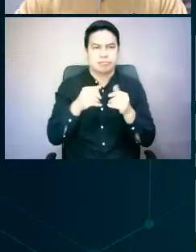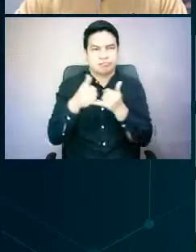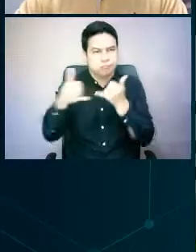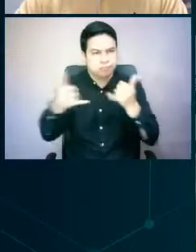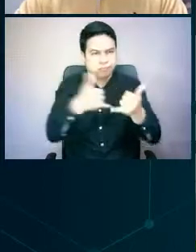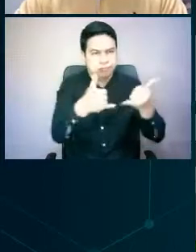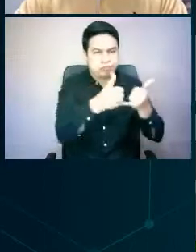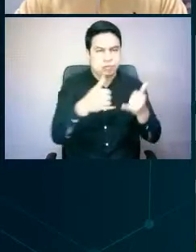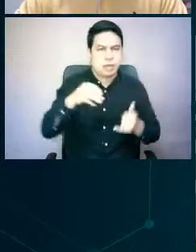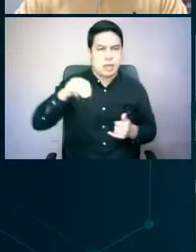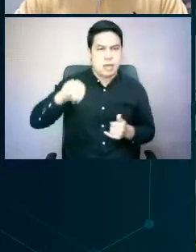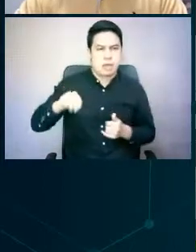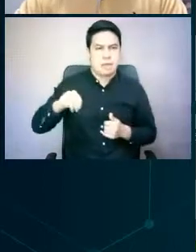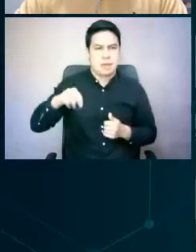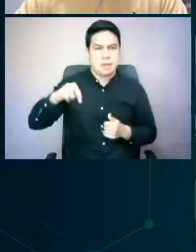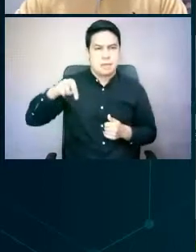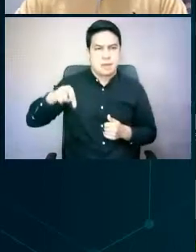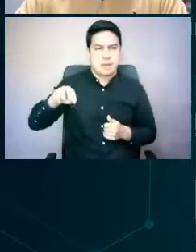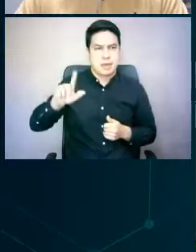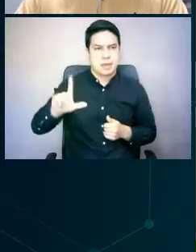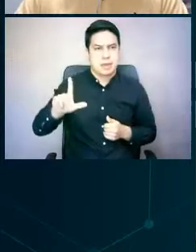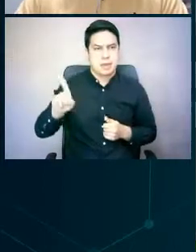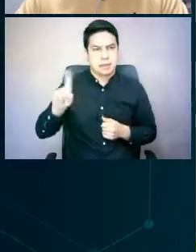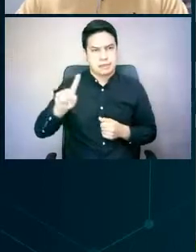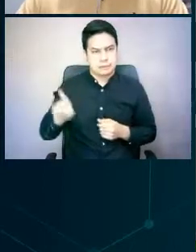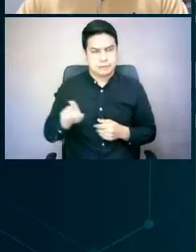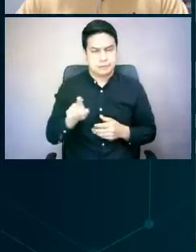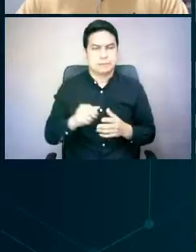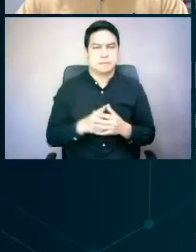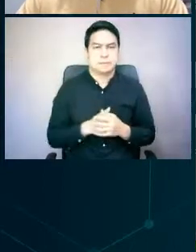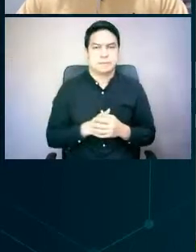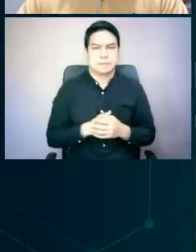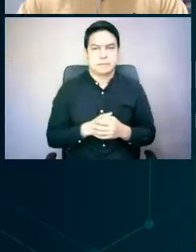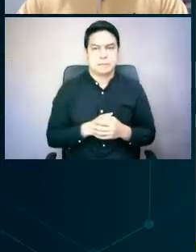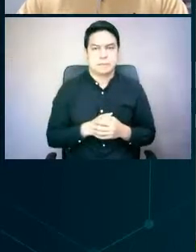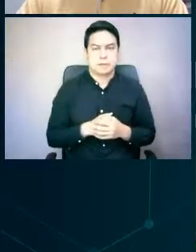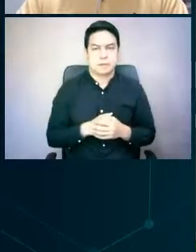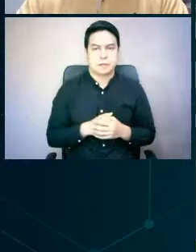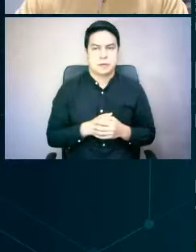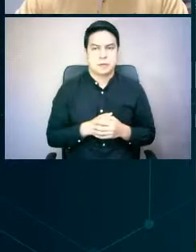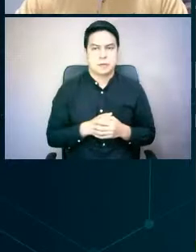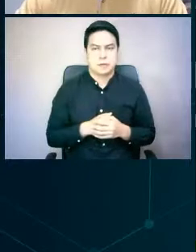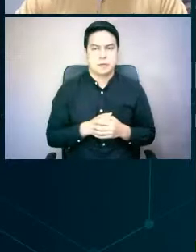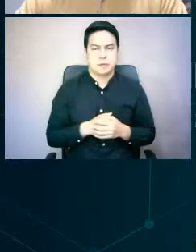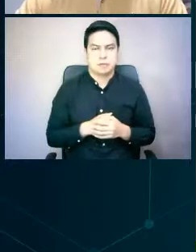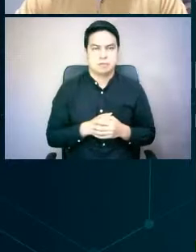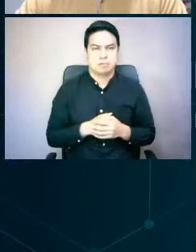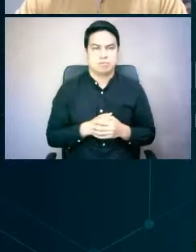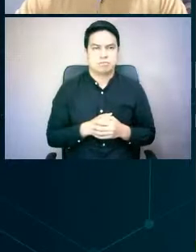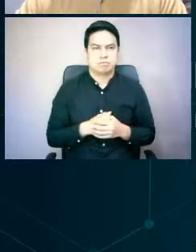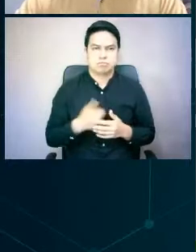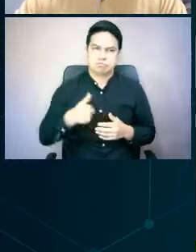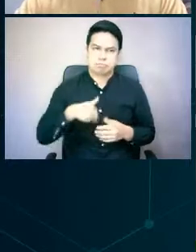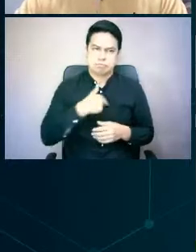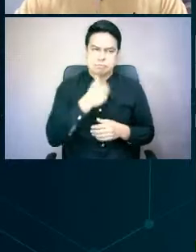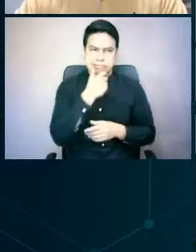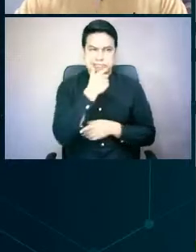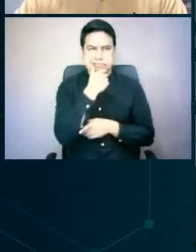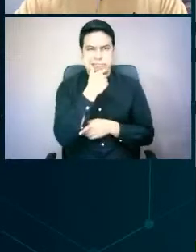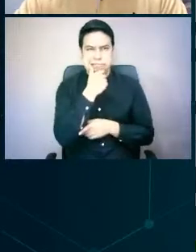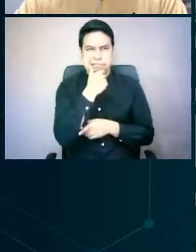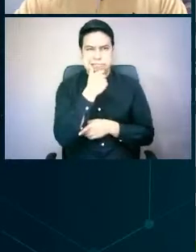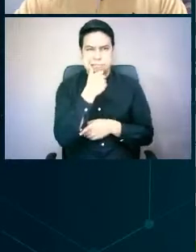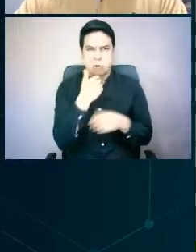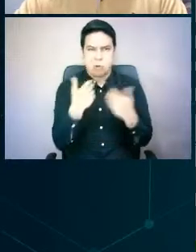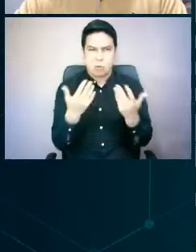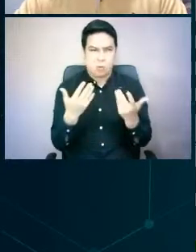empresa. Con base en los resultados, se consideró que era viable comunicar los relés distancia sin temor a sufrir mal funcionamiento. ¿Cómo se